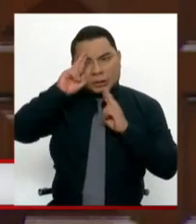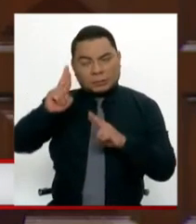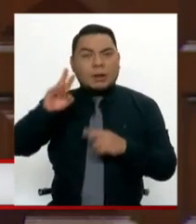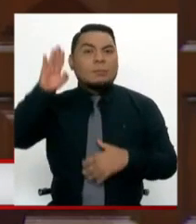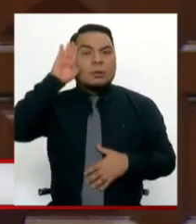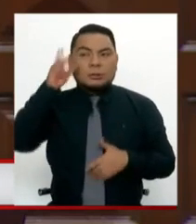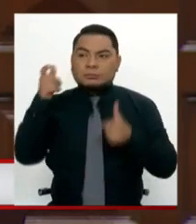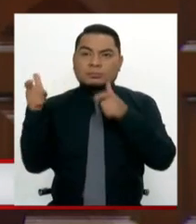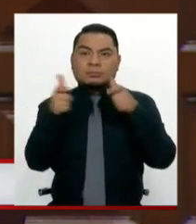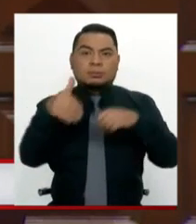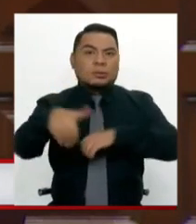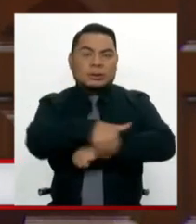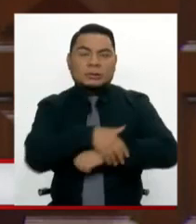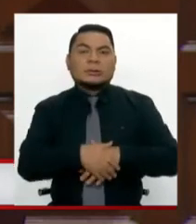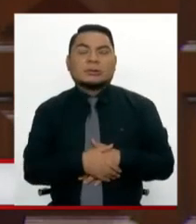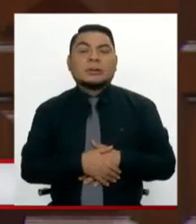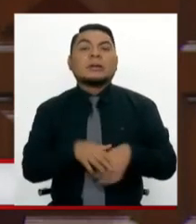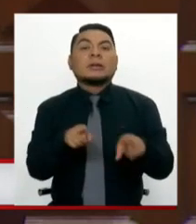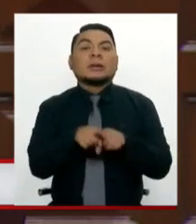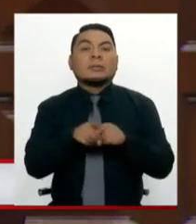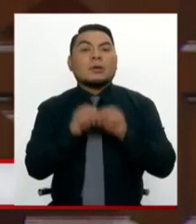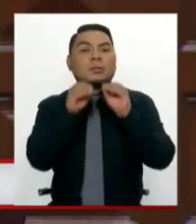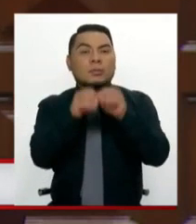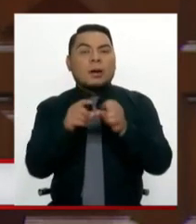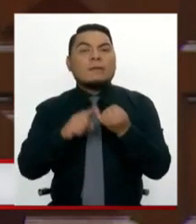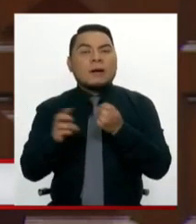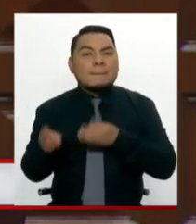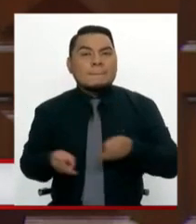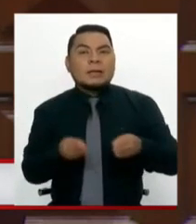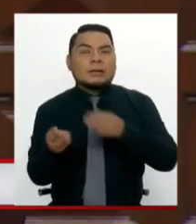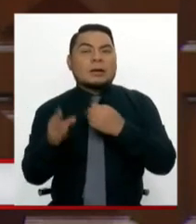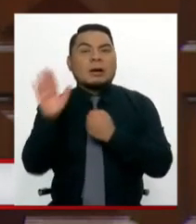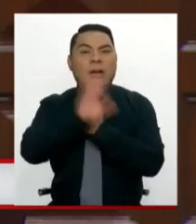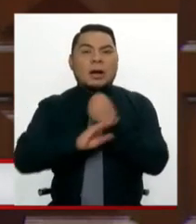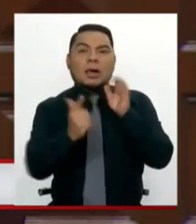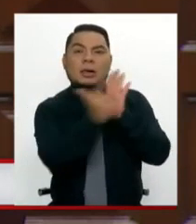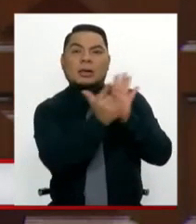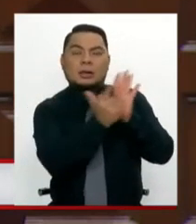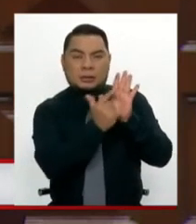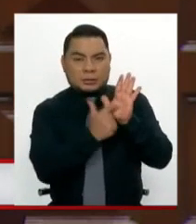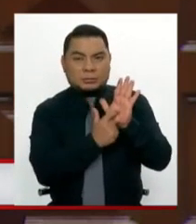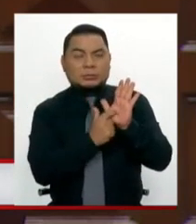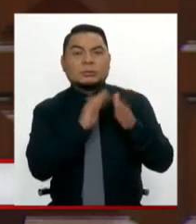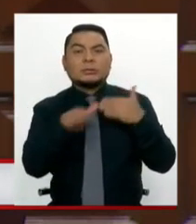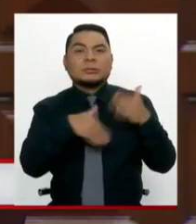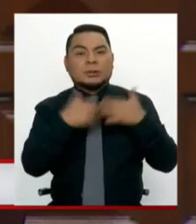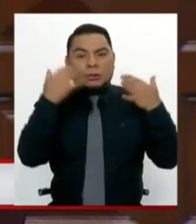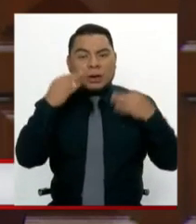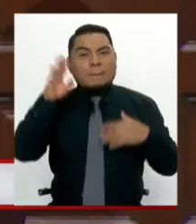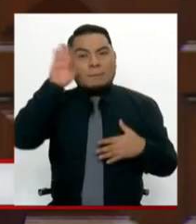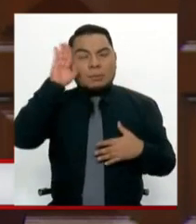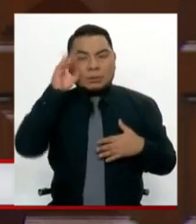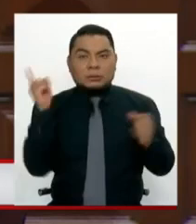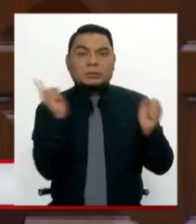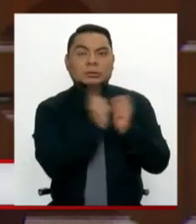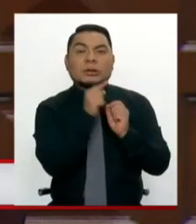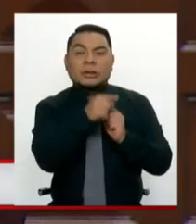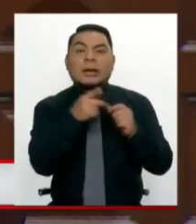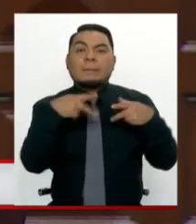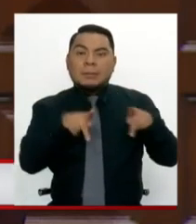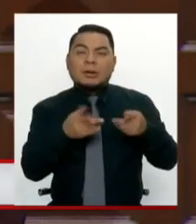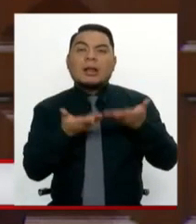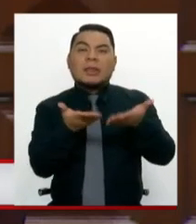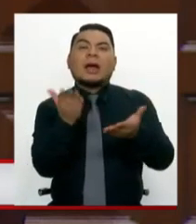función policial. Estableceremos los mecanismos de defensa legal hacia el nivel de divisiones policiales, permitiendo